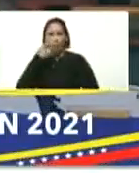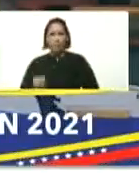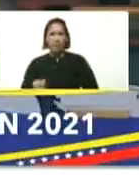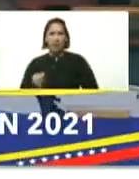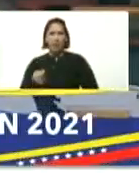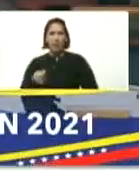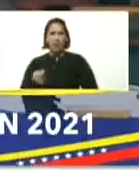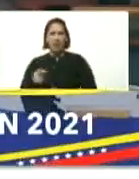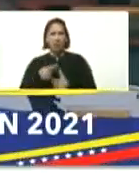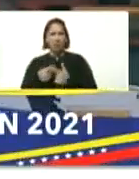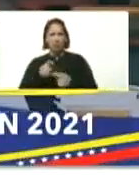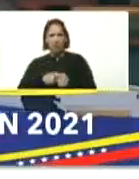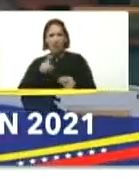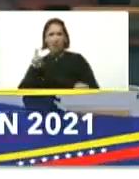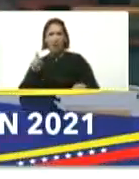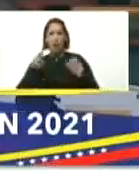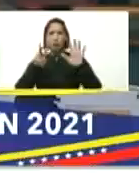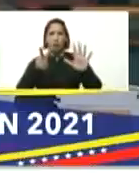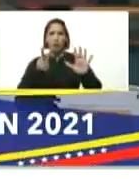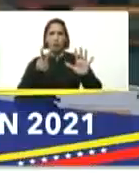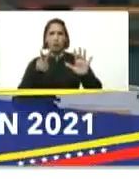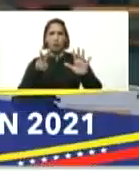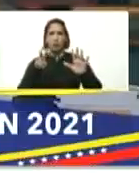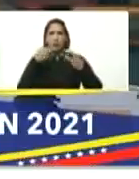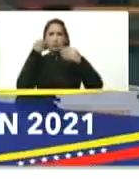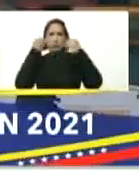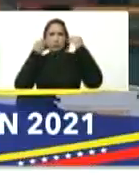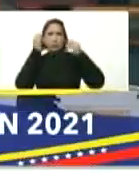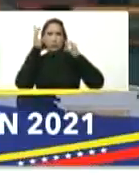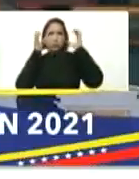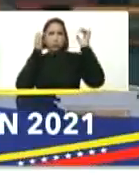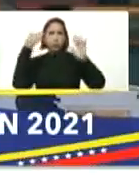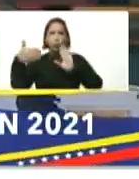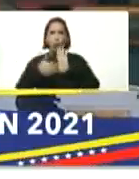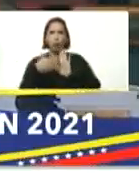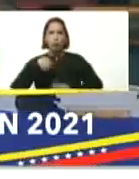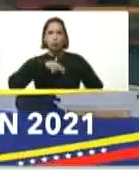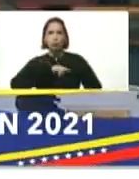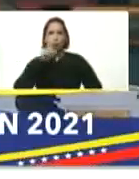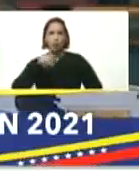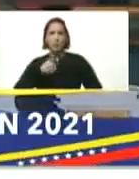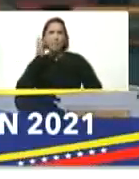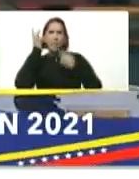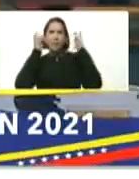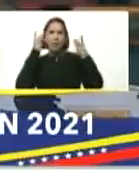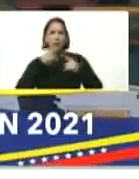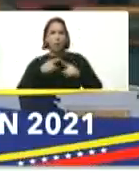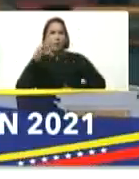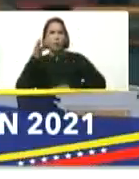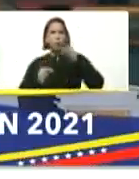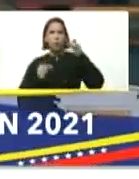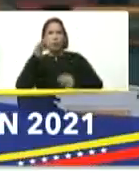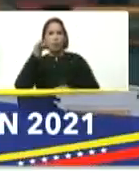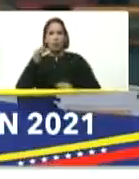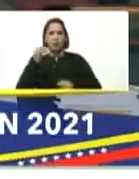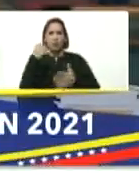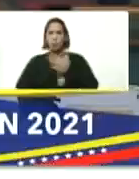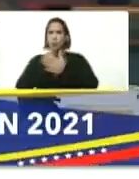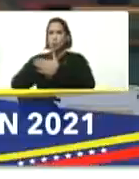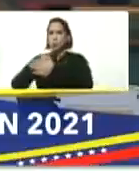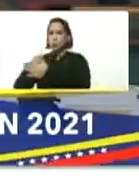así se han tratado de fabricar cargos contra nosotros para judicializar la lucha